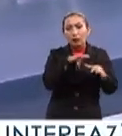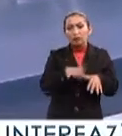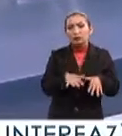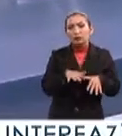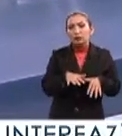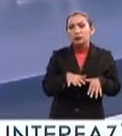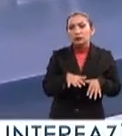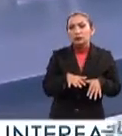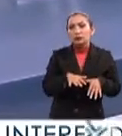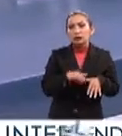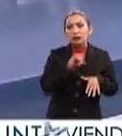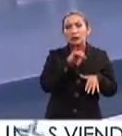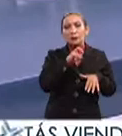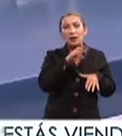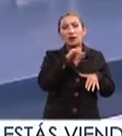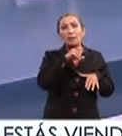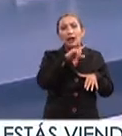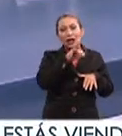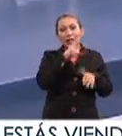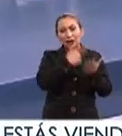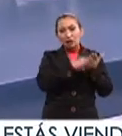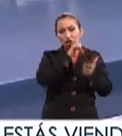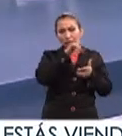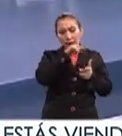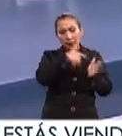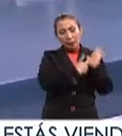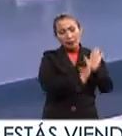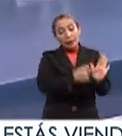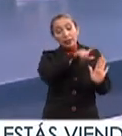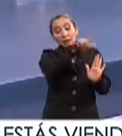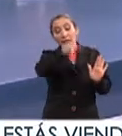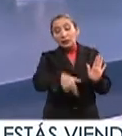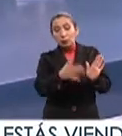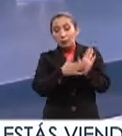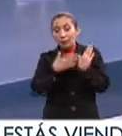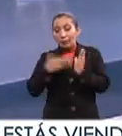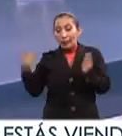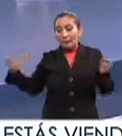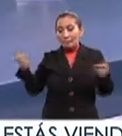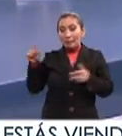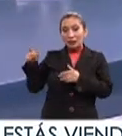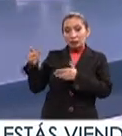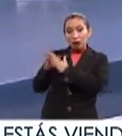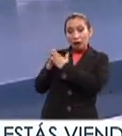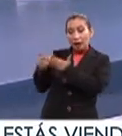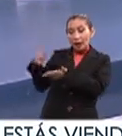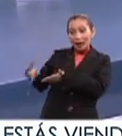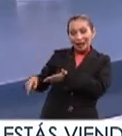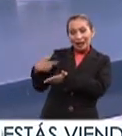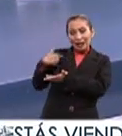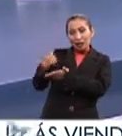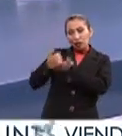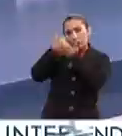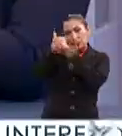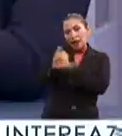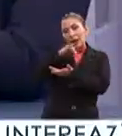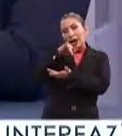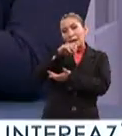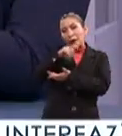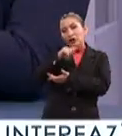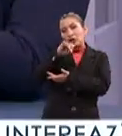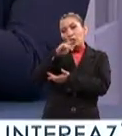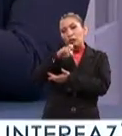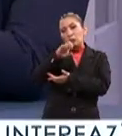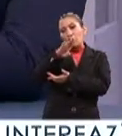Auditorio Iberoamericano de la Secretaría de Educación Pública y posteriormente un documento de esta naturaleza en el espacio que ayudó a construir Jaime Torres